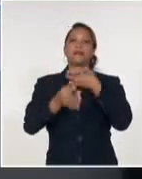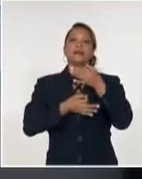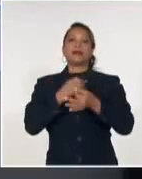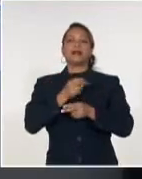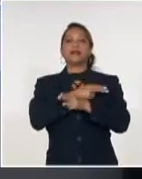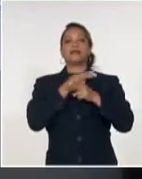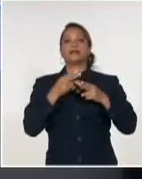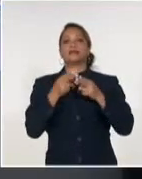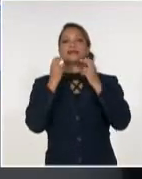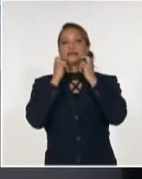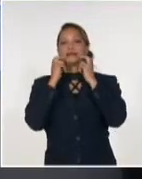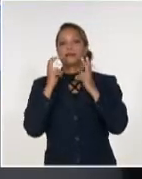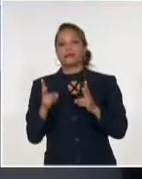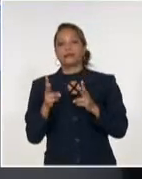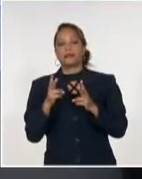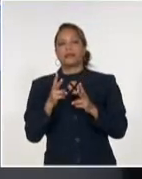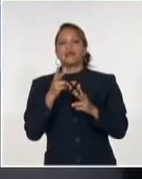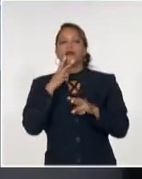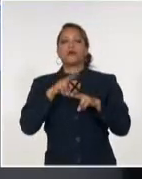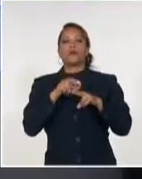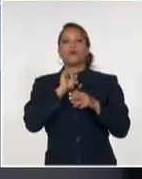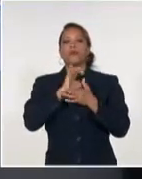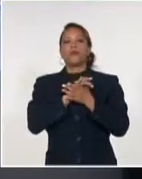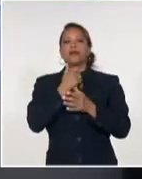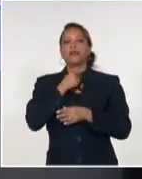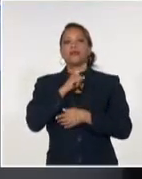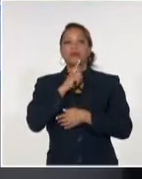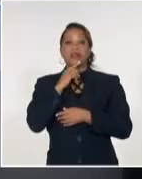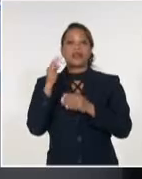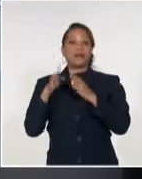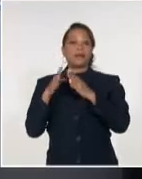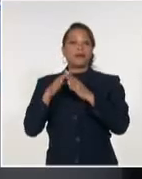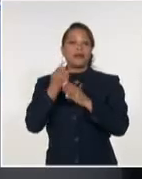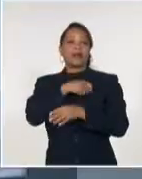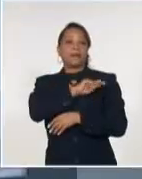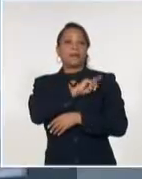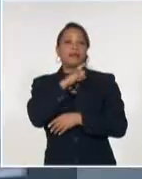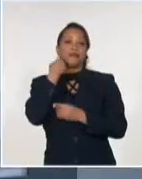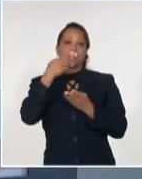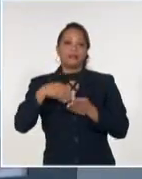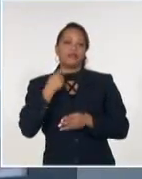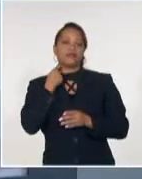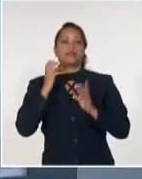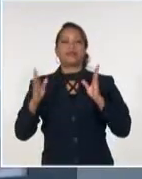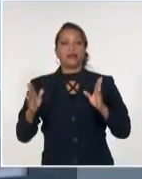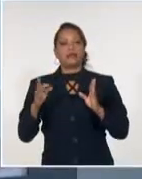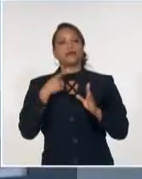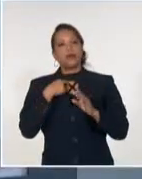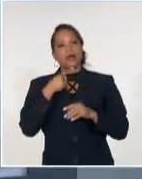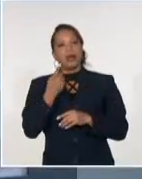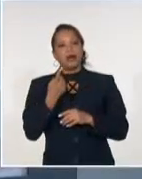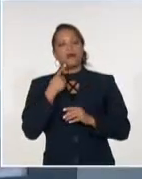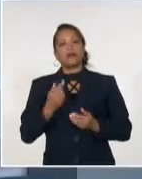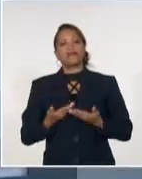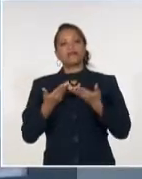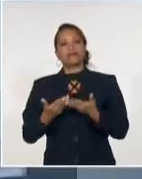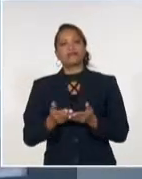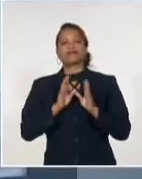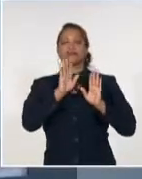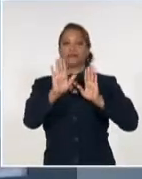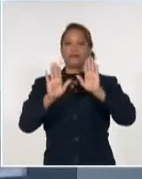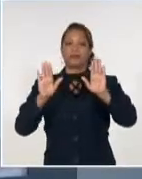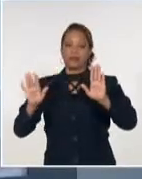cubano residente en España que recién falleció este año, y esta exposición se estará inaugurando en el Taller Experimental de la Gráfica del Callejón del